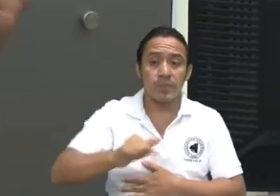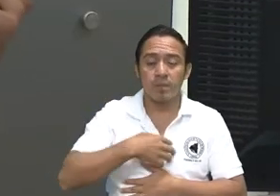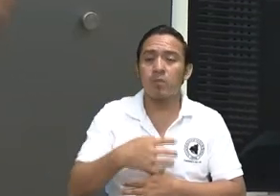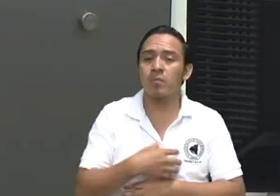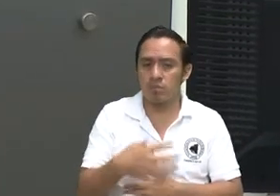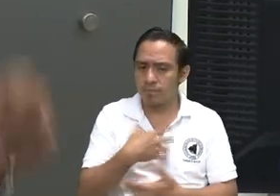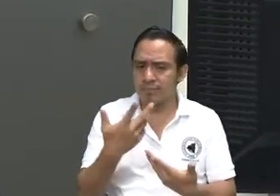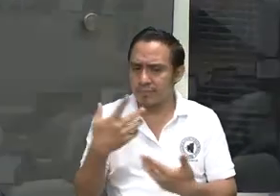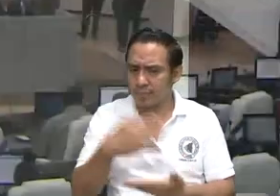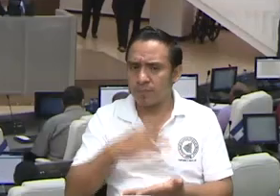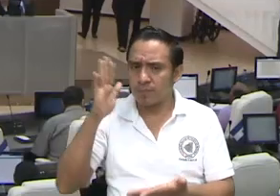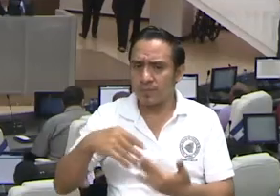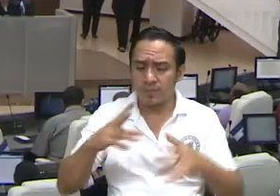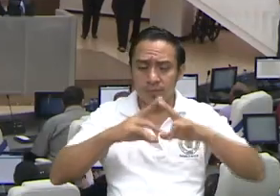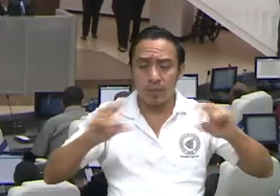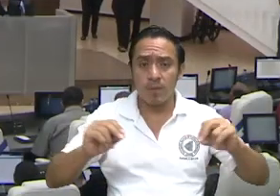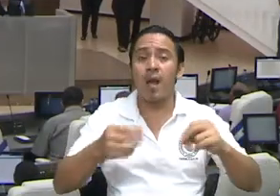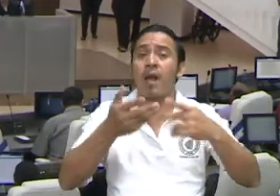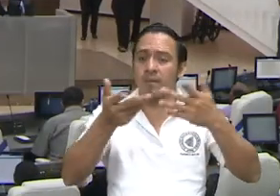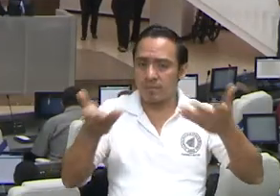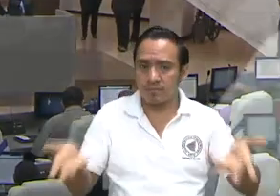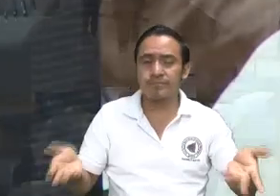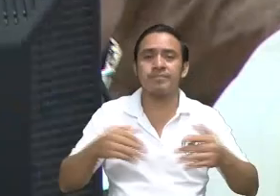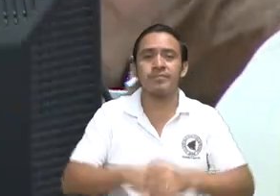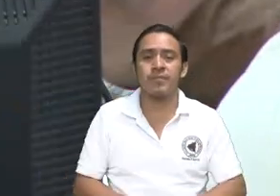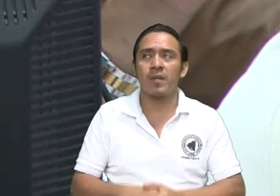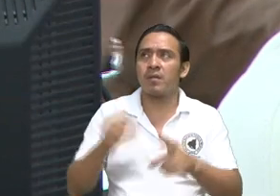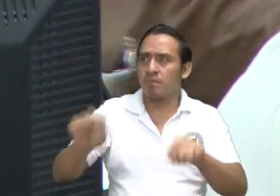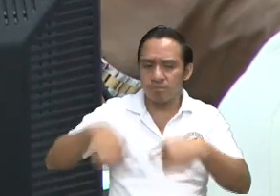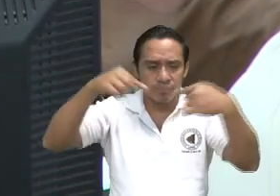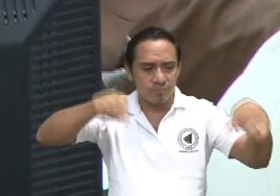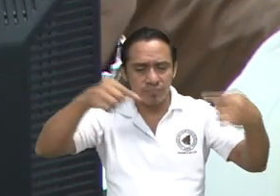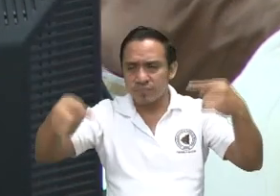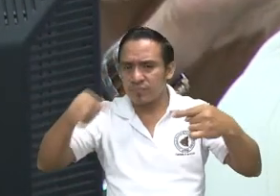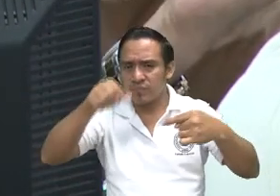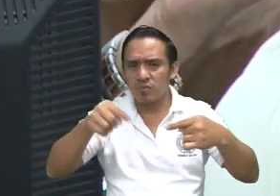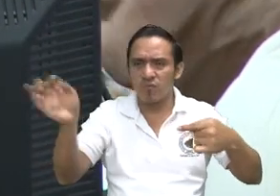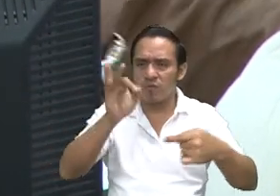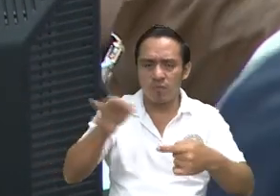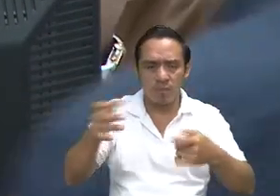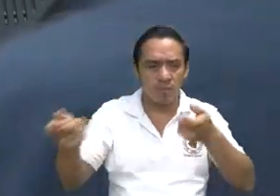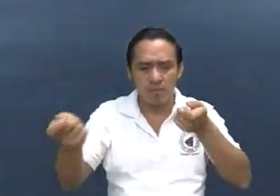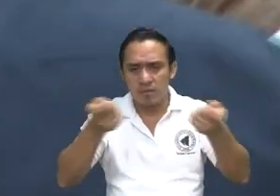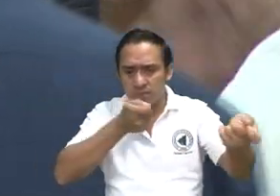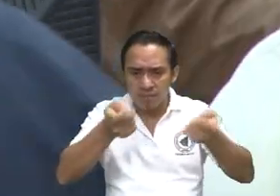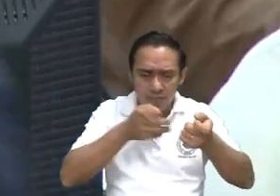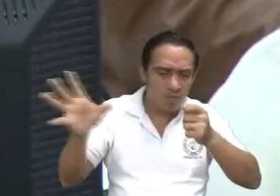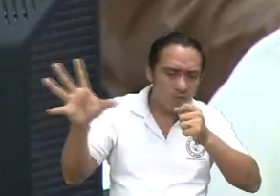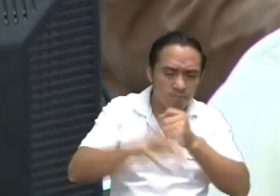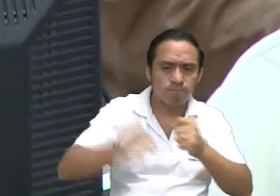nación nicaragüense. Por ello, nos oponemos a todas las formas de dominación y